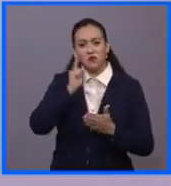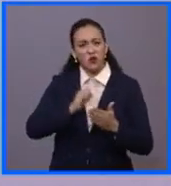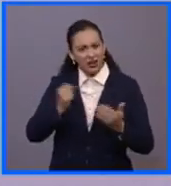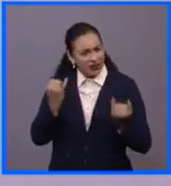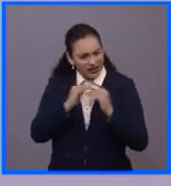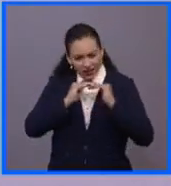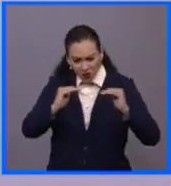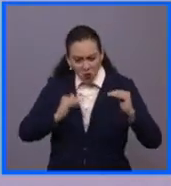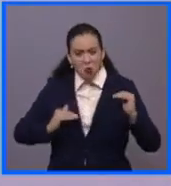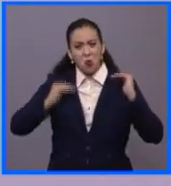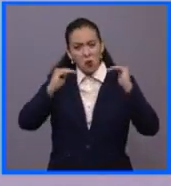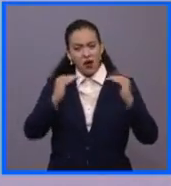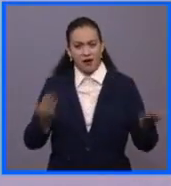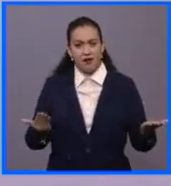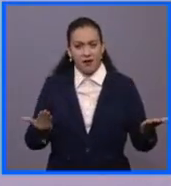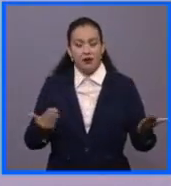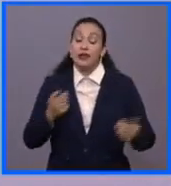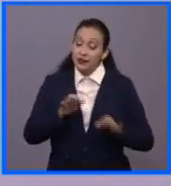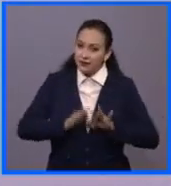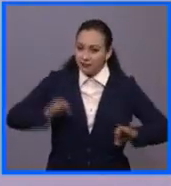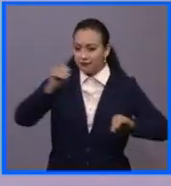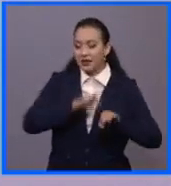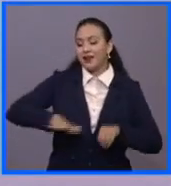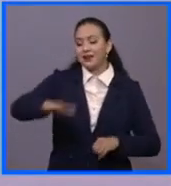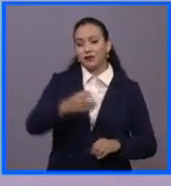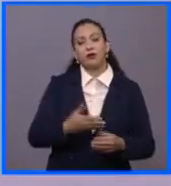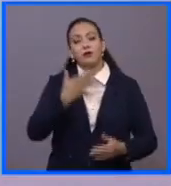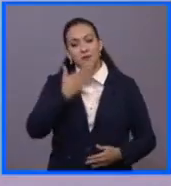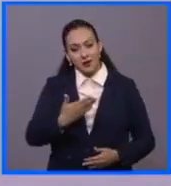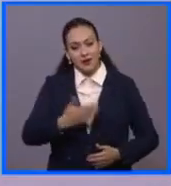Reconocerla y denunciarla es fundamental para construir una sociedad más justa.